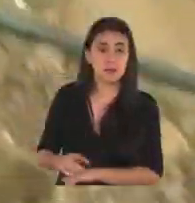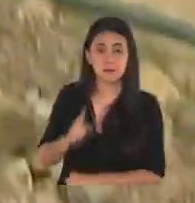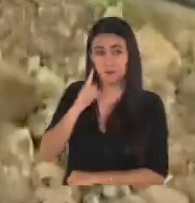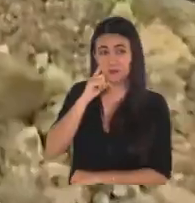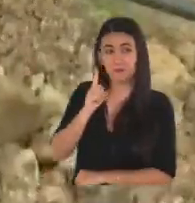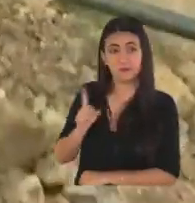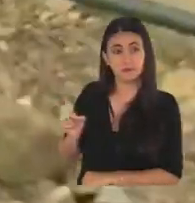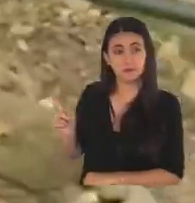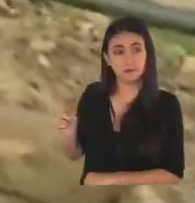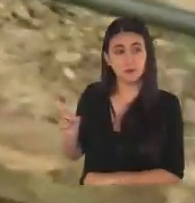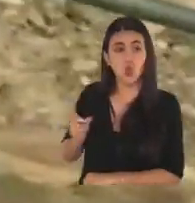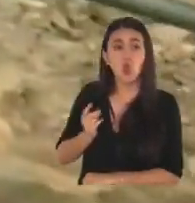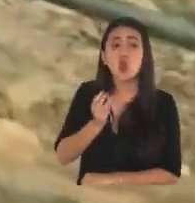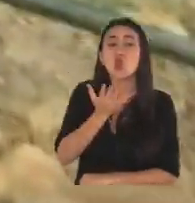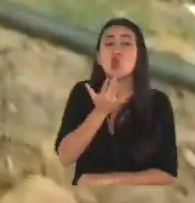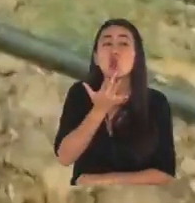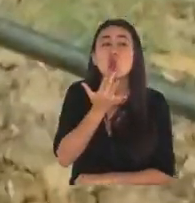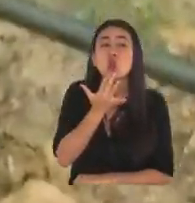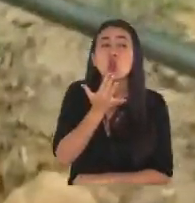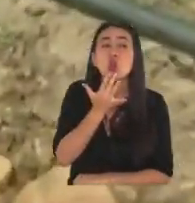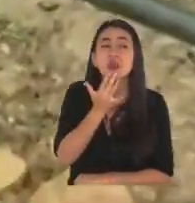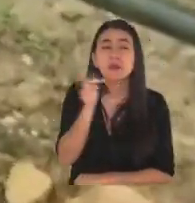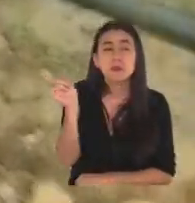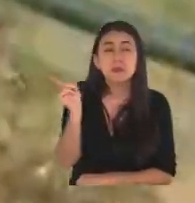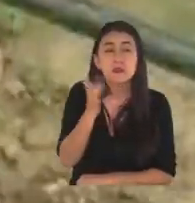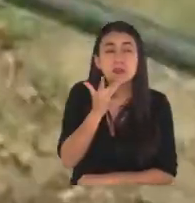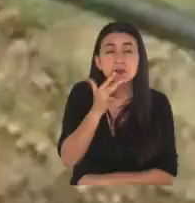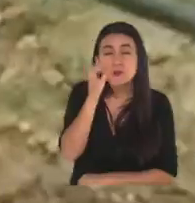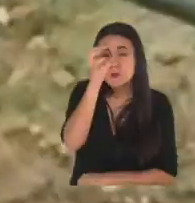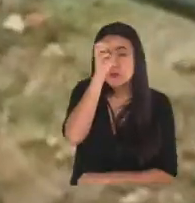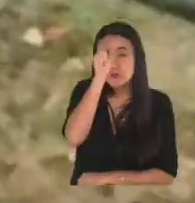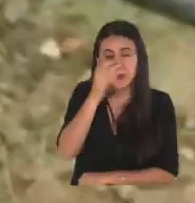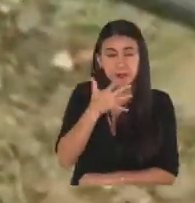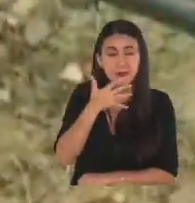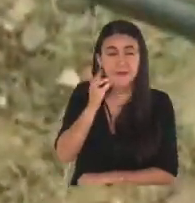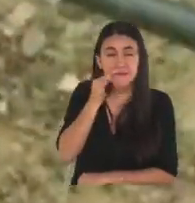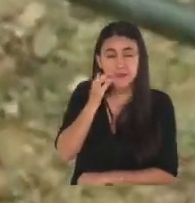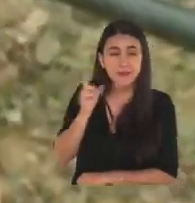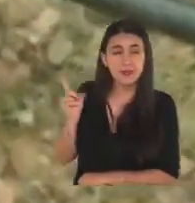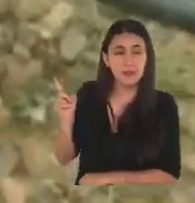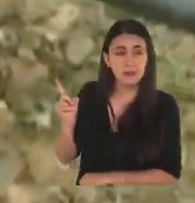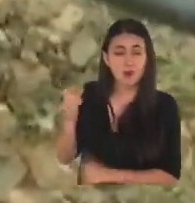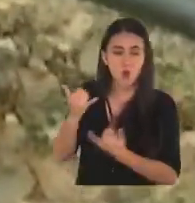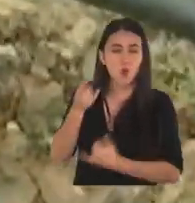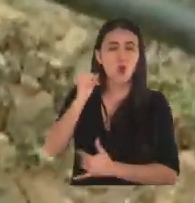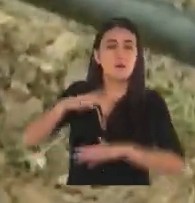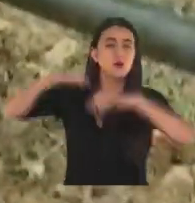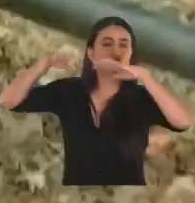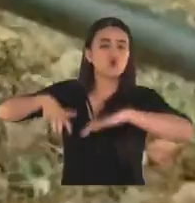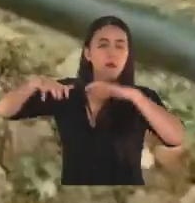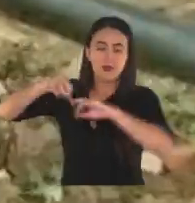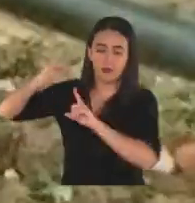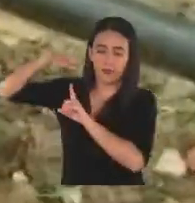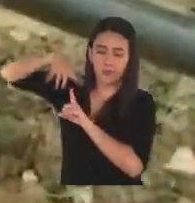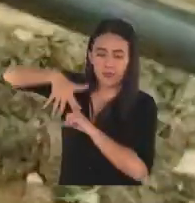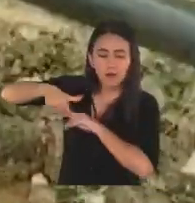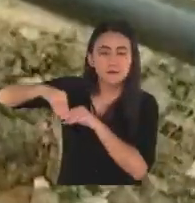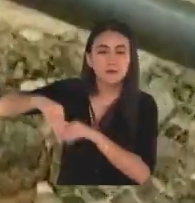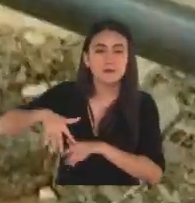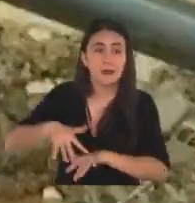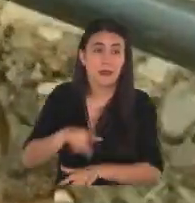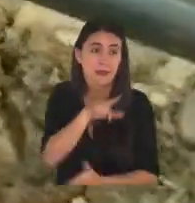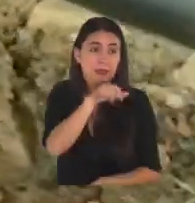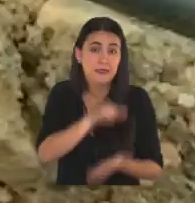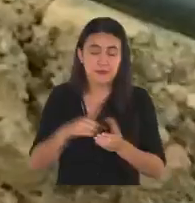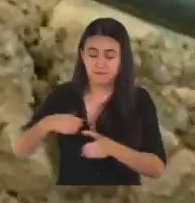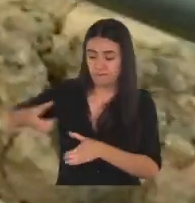este color cuando llueve por temporadas como estas que está lloviendo actualmente aquí en el área metropolitana de Cúcuta. Esta es el